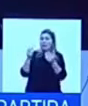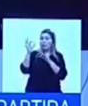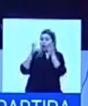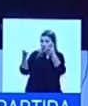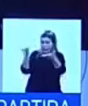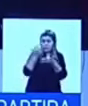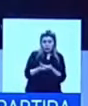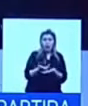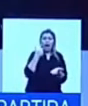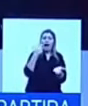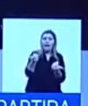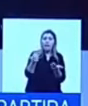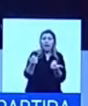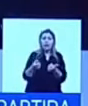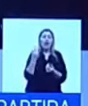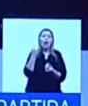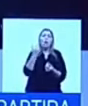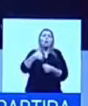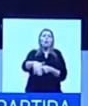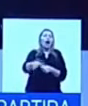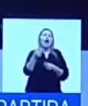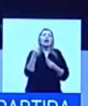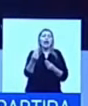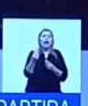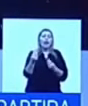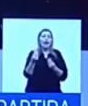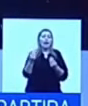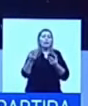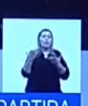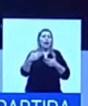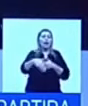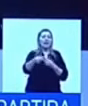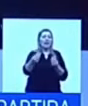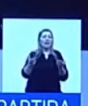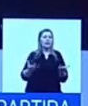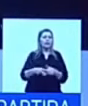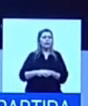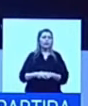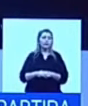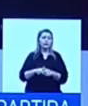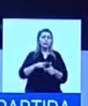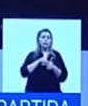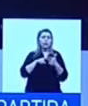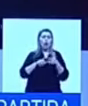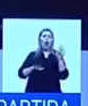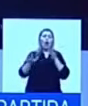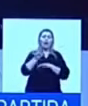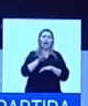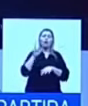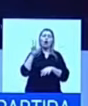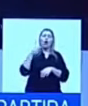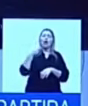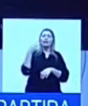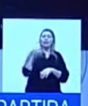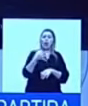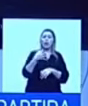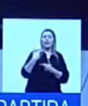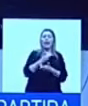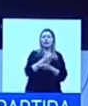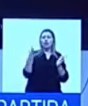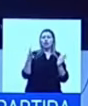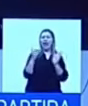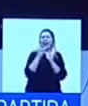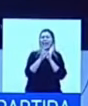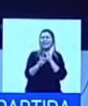anterior dijimos que volvíamos mejores y la verdad que no cumplimos con ese mandato creo que no hicimos bien las cosas y